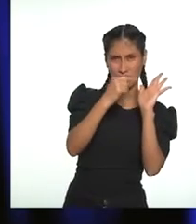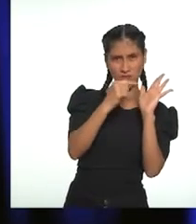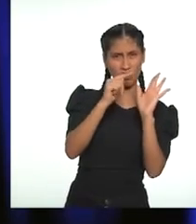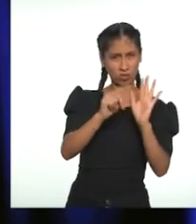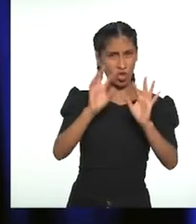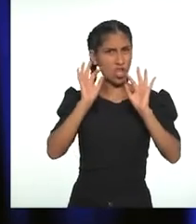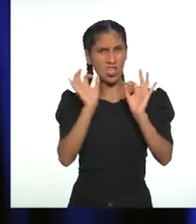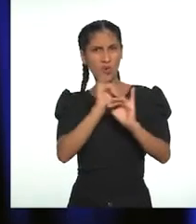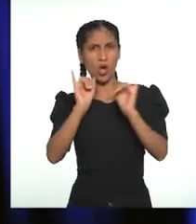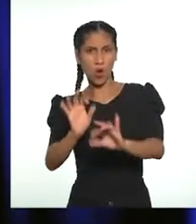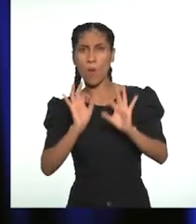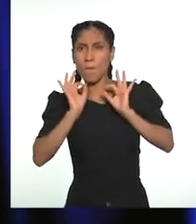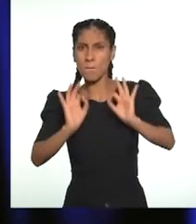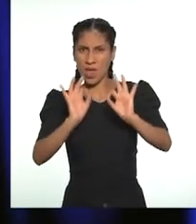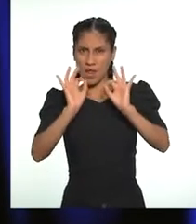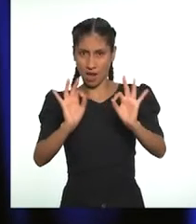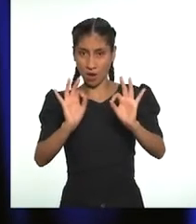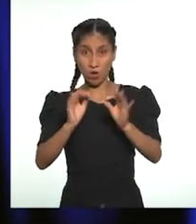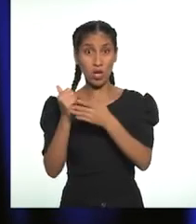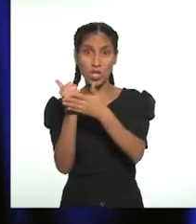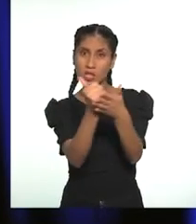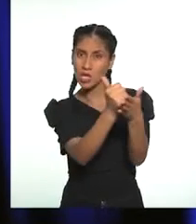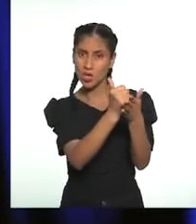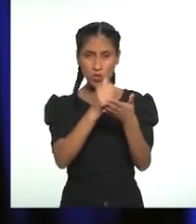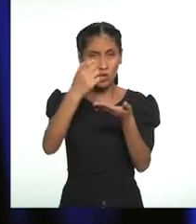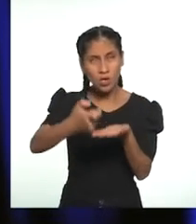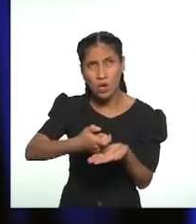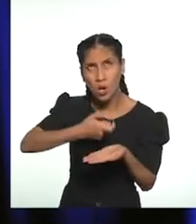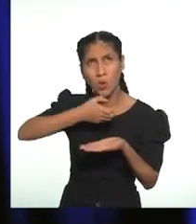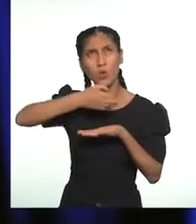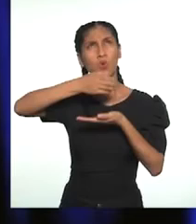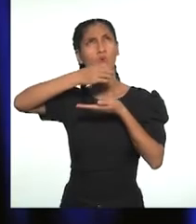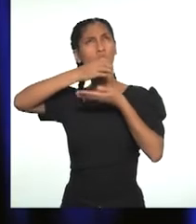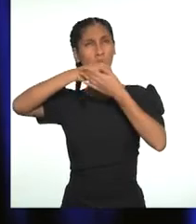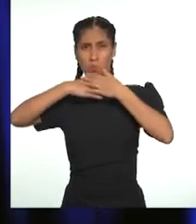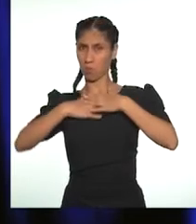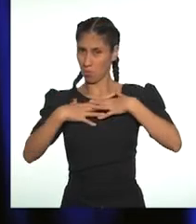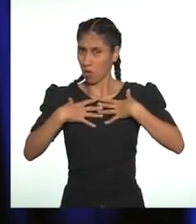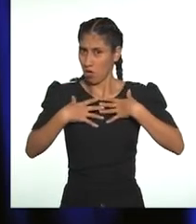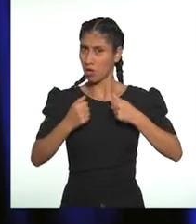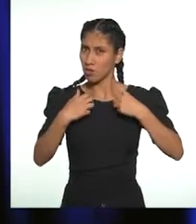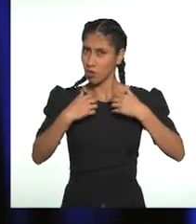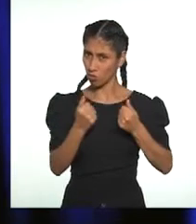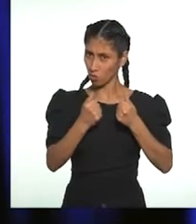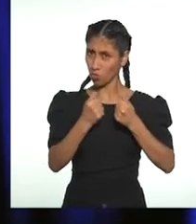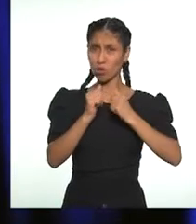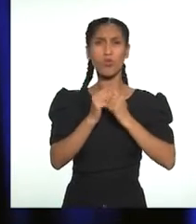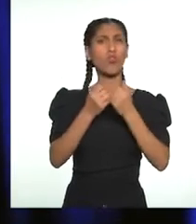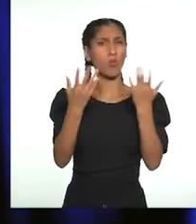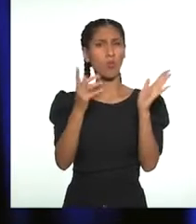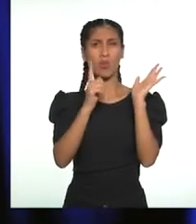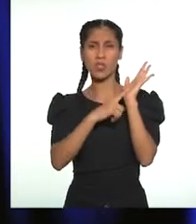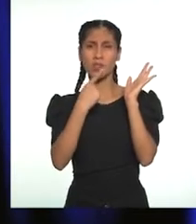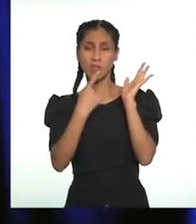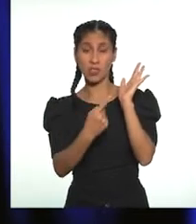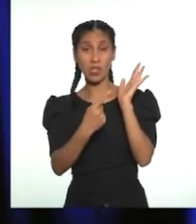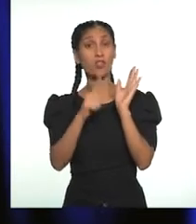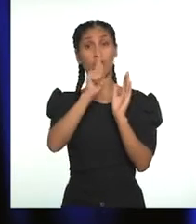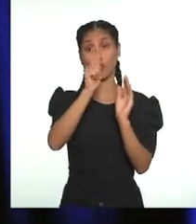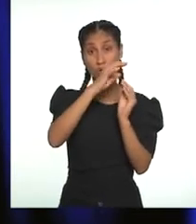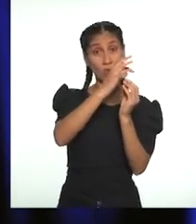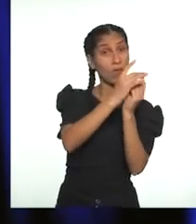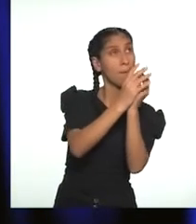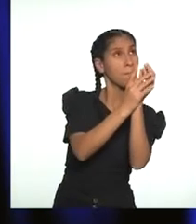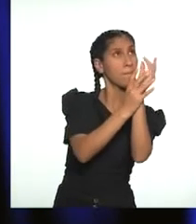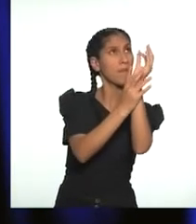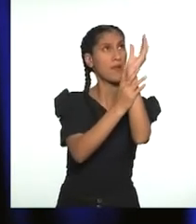porque sirve para tratar males del sistema inmunológico. Les cuento que esta planta ha sido reconocida como